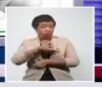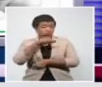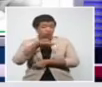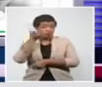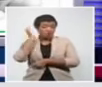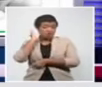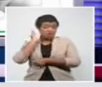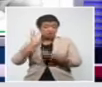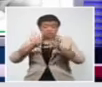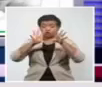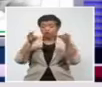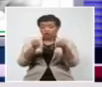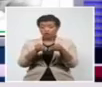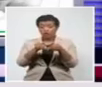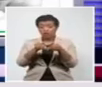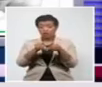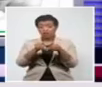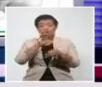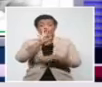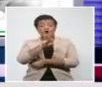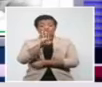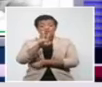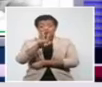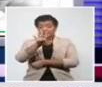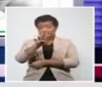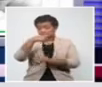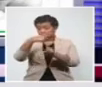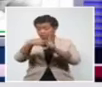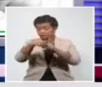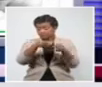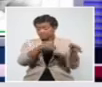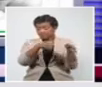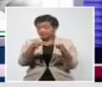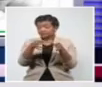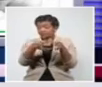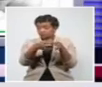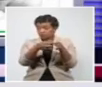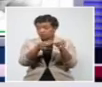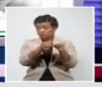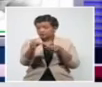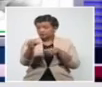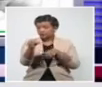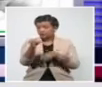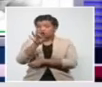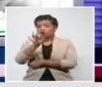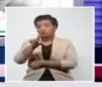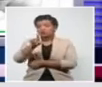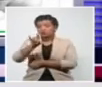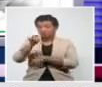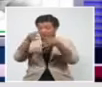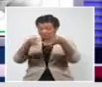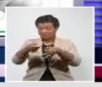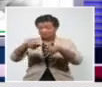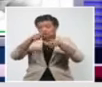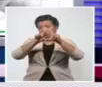total 845, 819 son autóctonos y 26